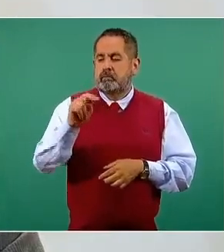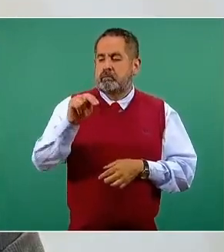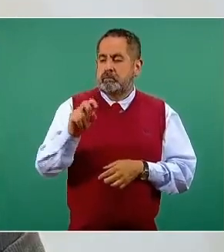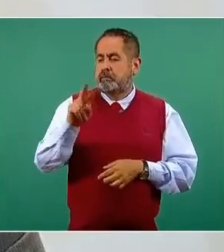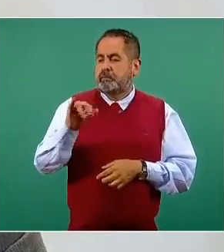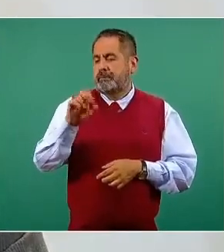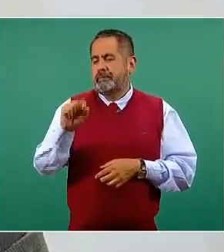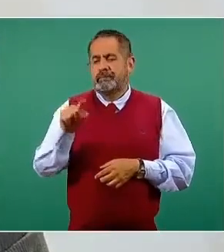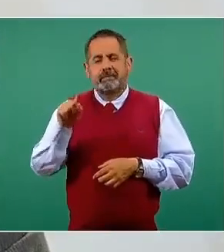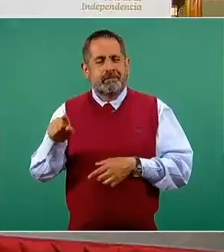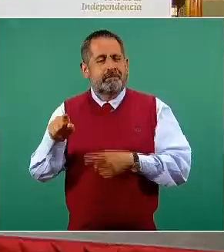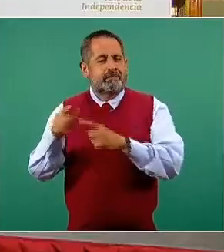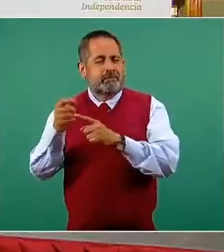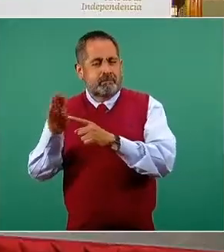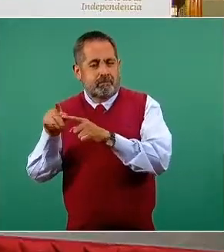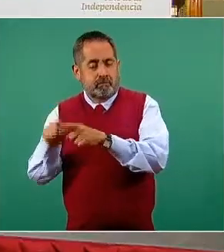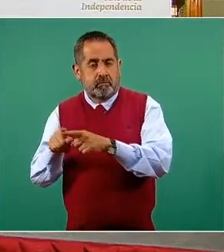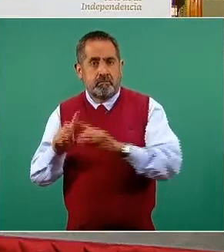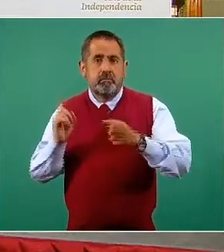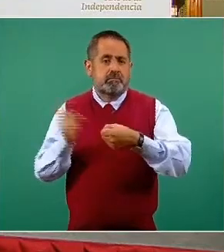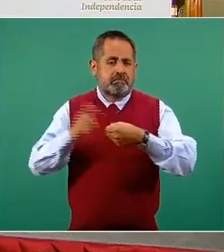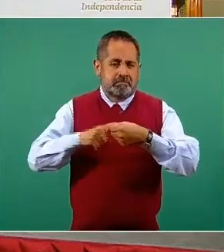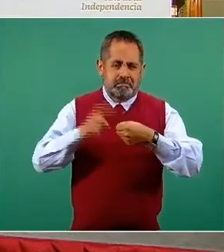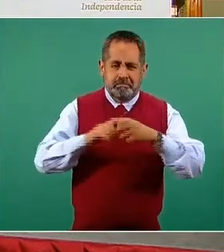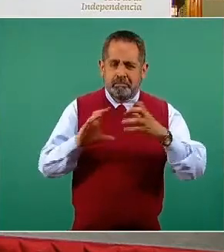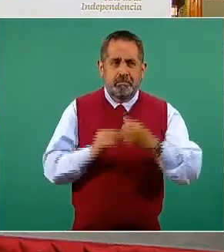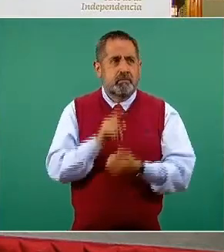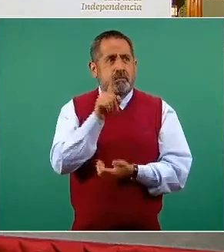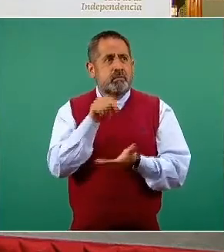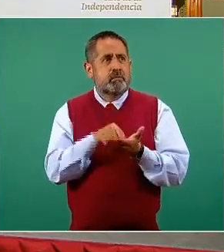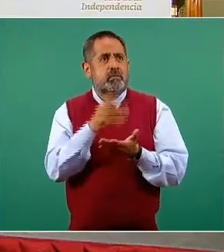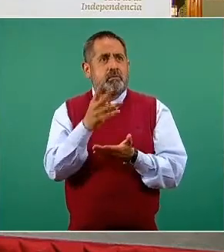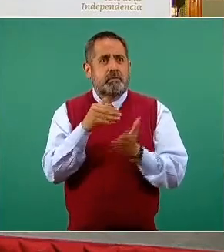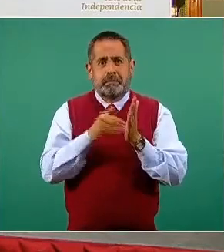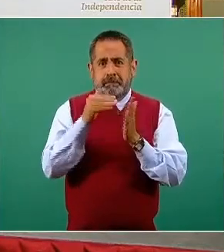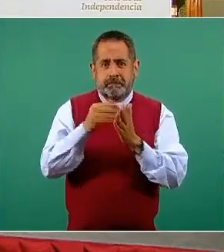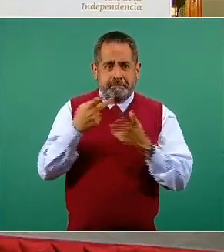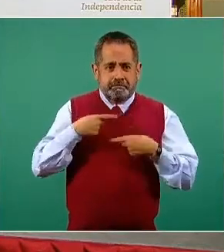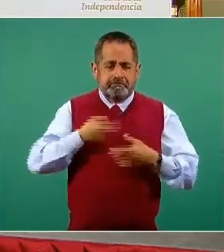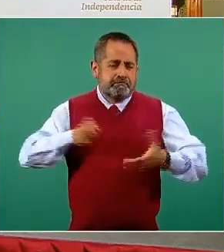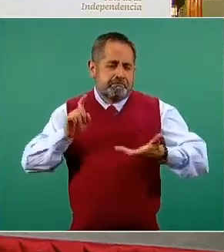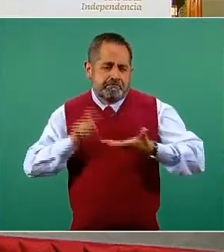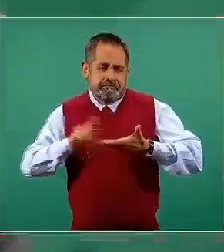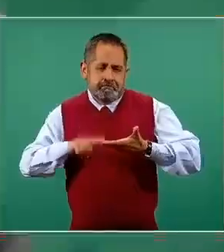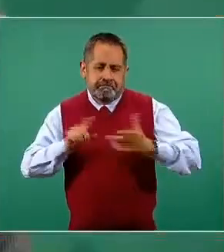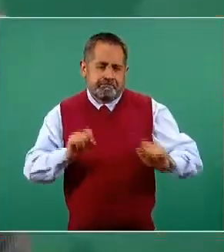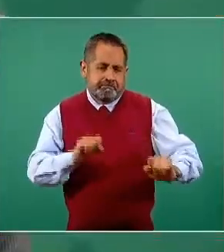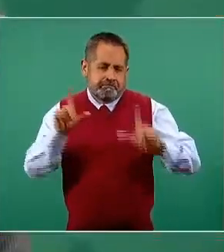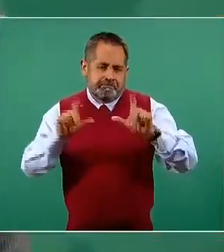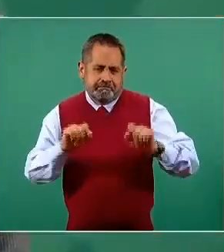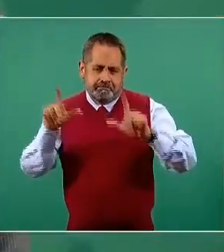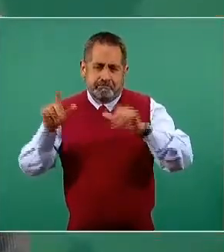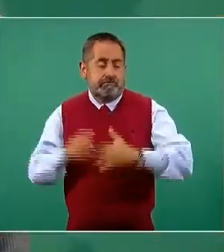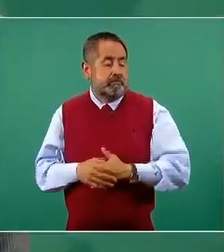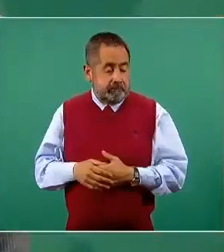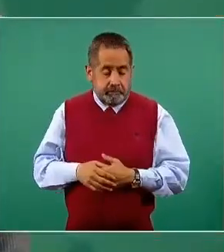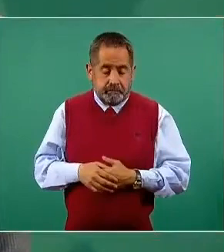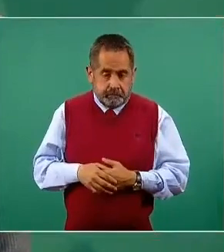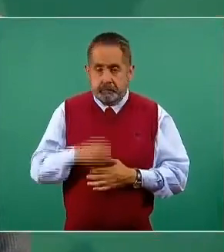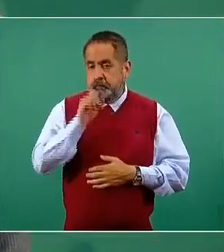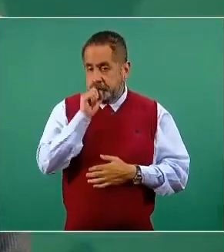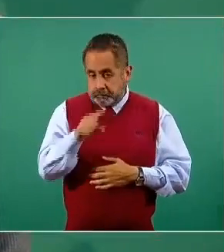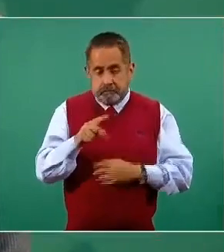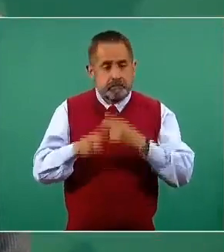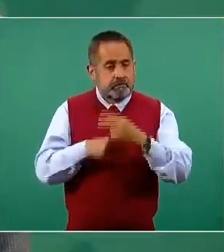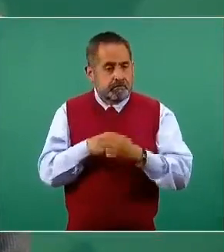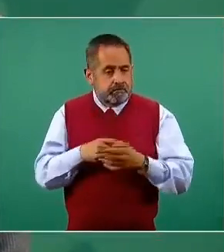www.slpcoronavirus.mx y tenemos ya más de 1.4 millones de visitas. Hicimos también de manera importante y con toda la intención